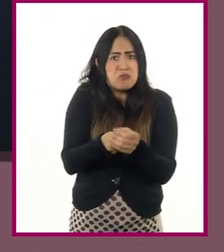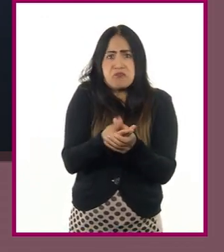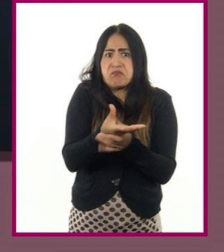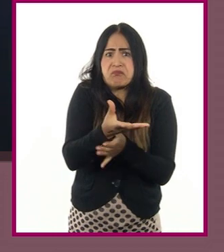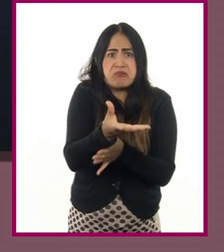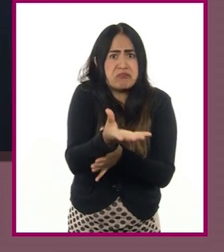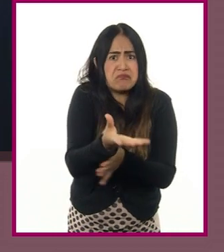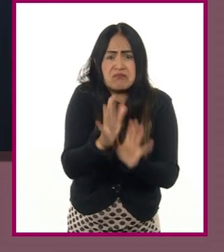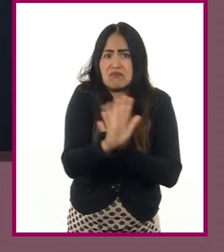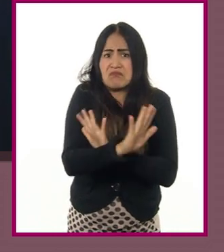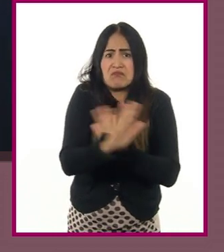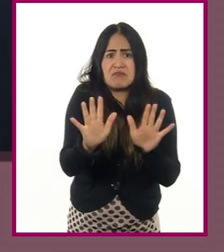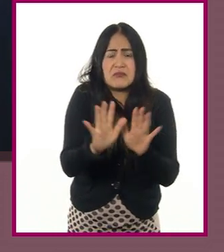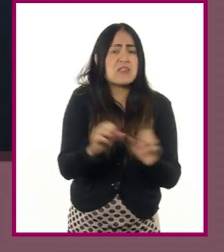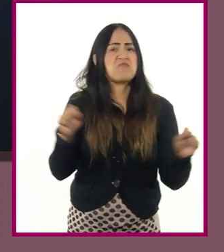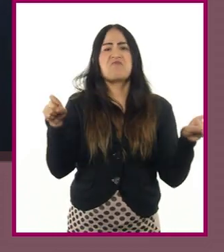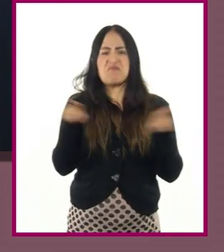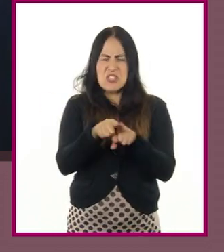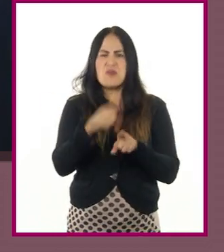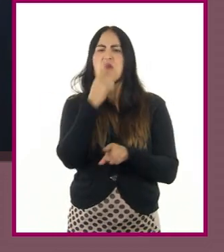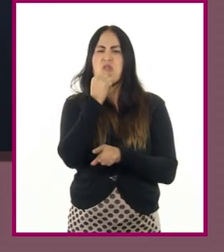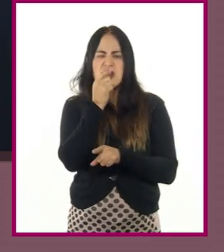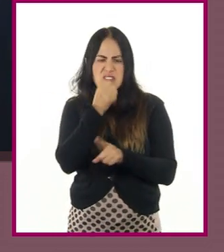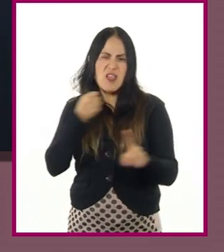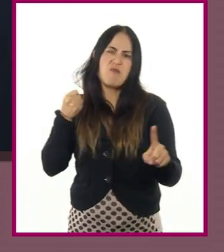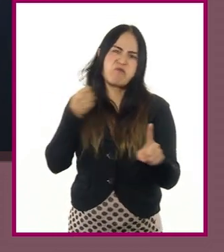festival. Pues también les pegan.